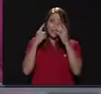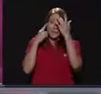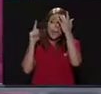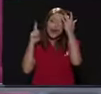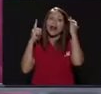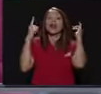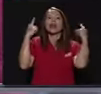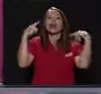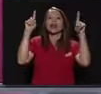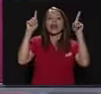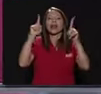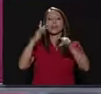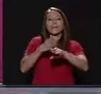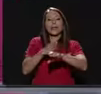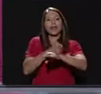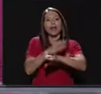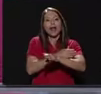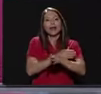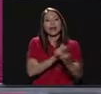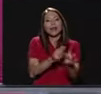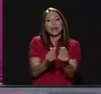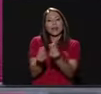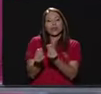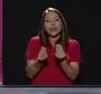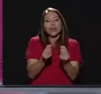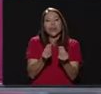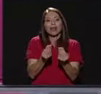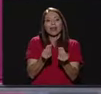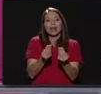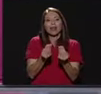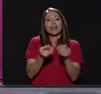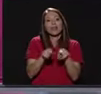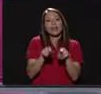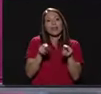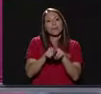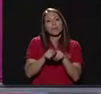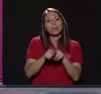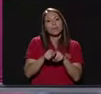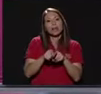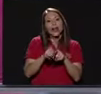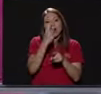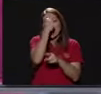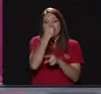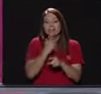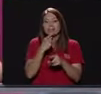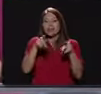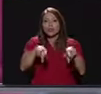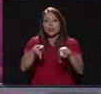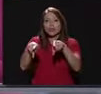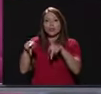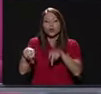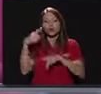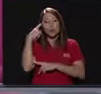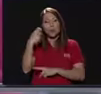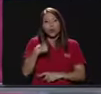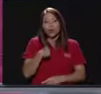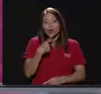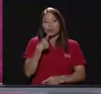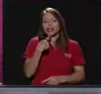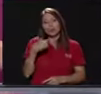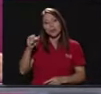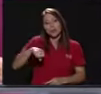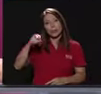para lograr mejorar esa, la productividad y la calificación de las personas. Porque al final uno dice, bueno, sí,